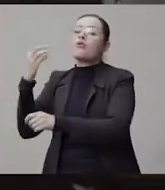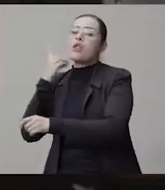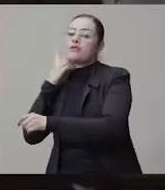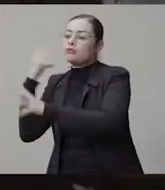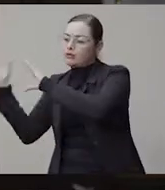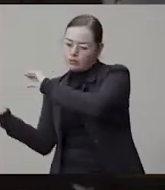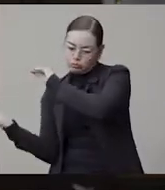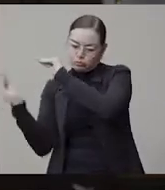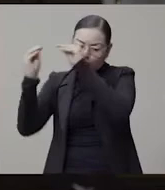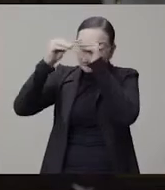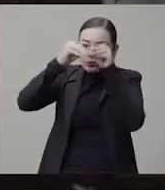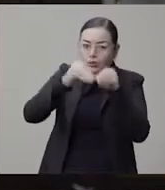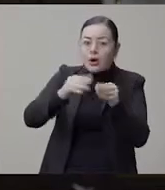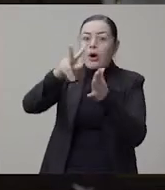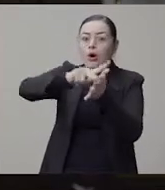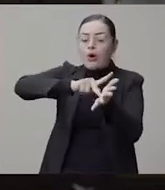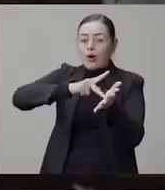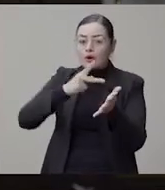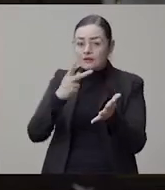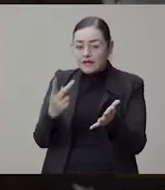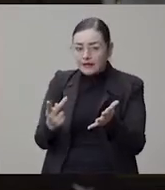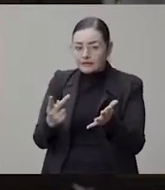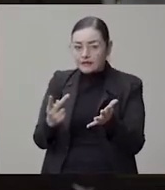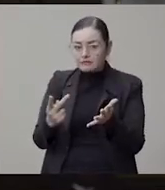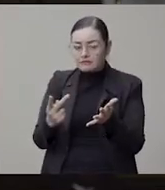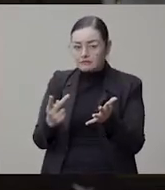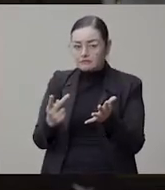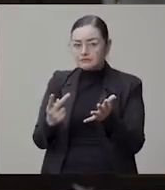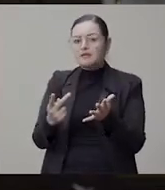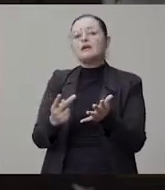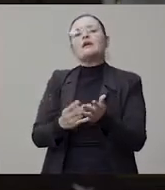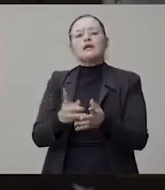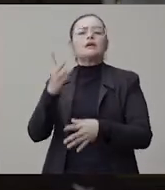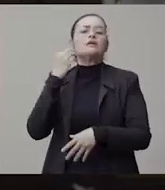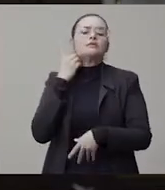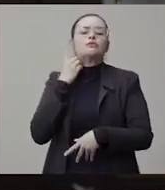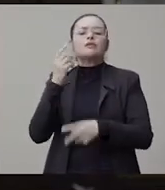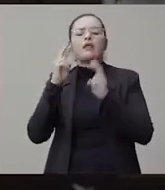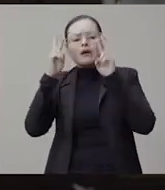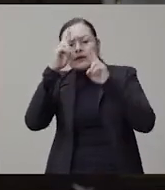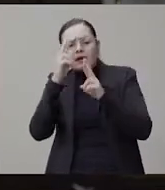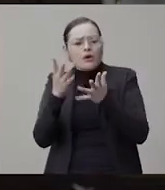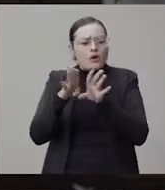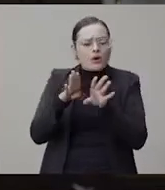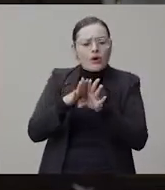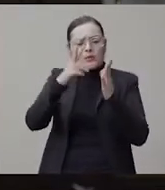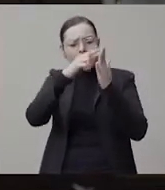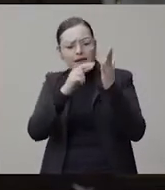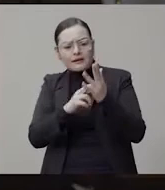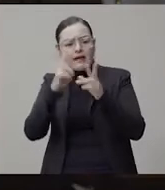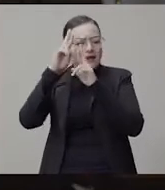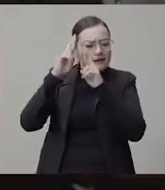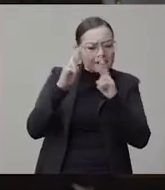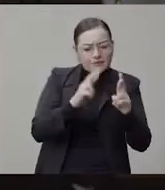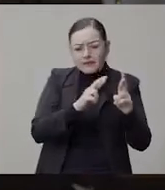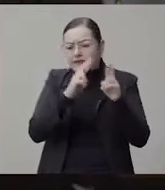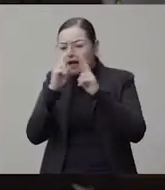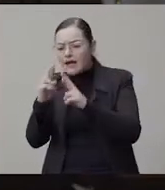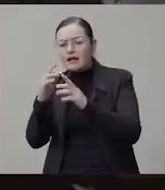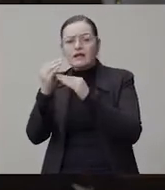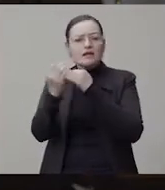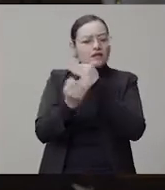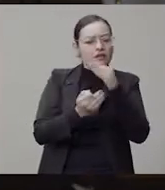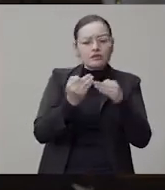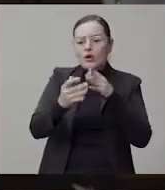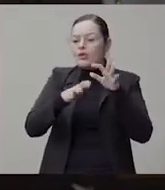de las que formaban parte antes de su destitución observando la normativa que le rige y adoptando en el